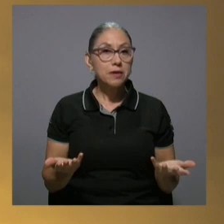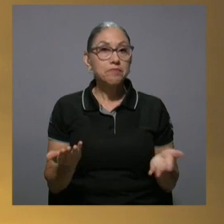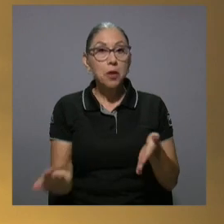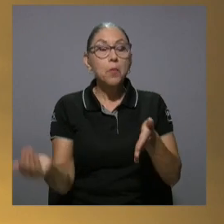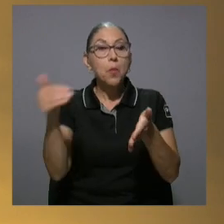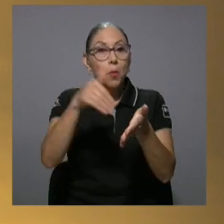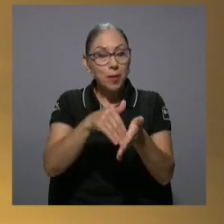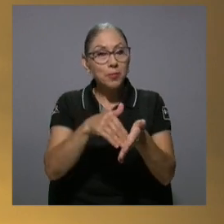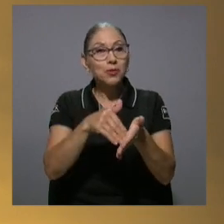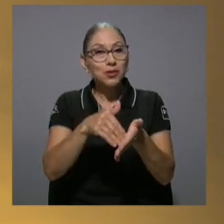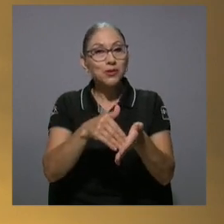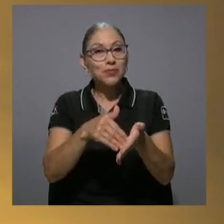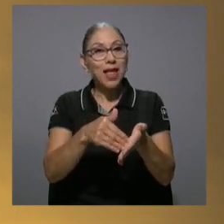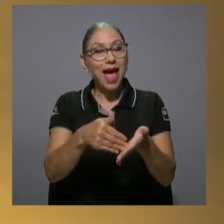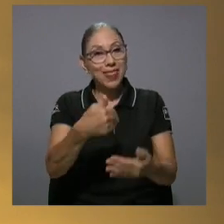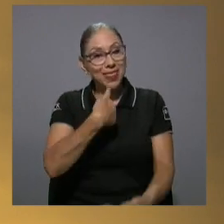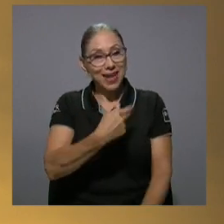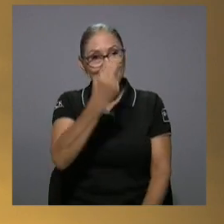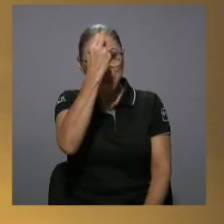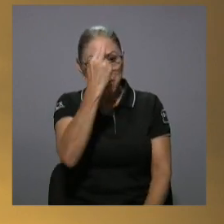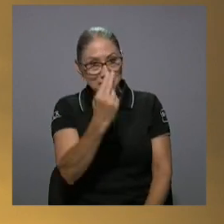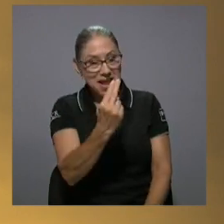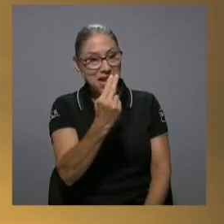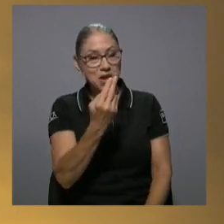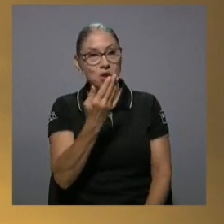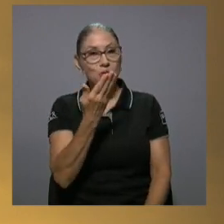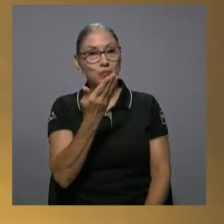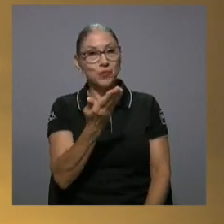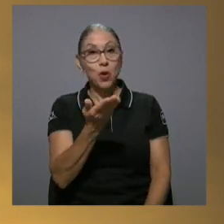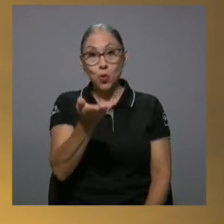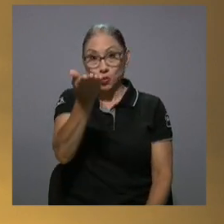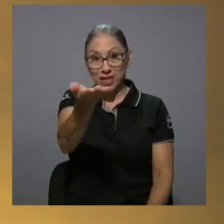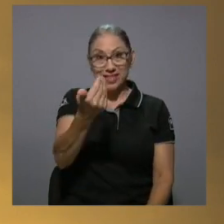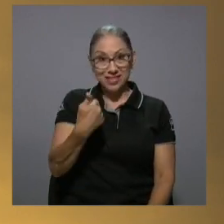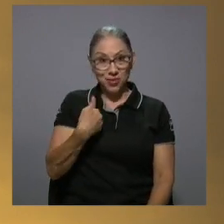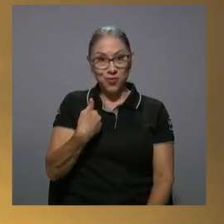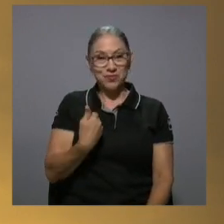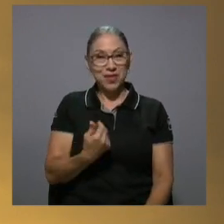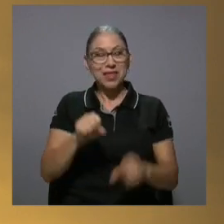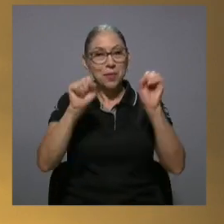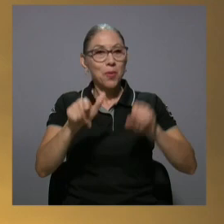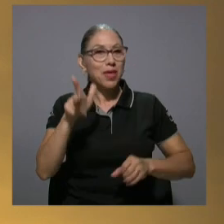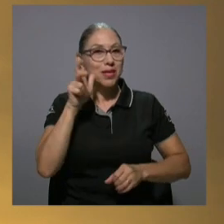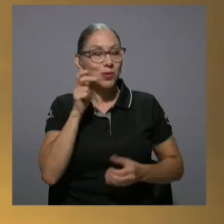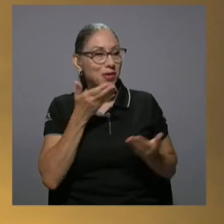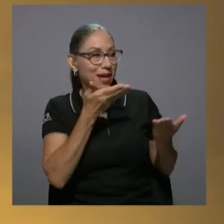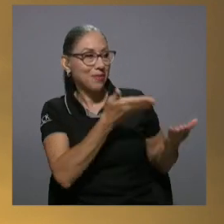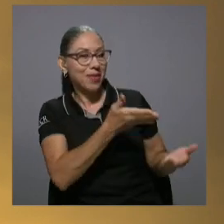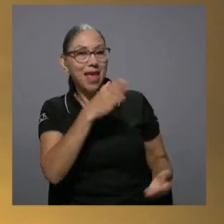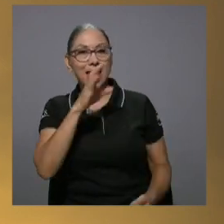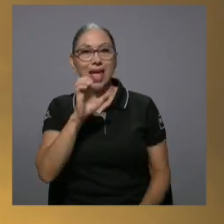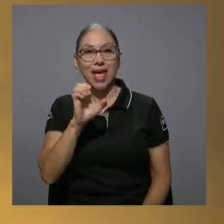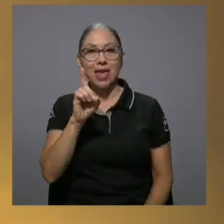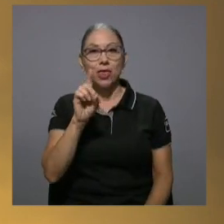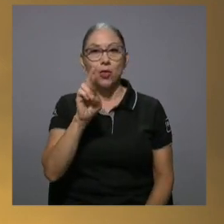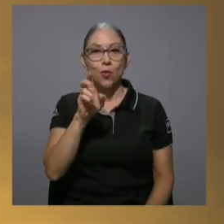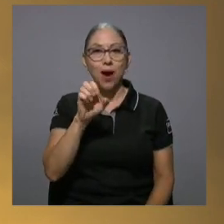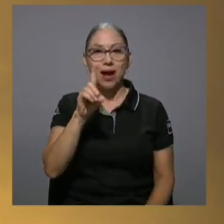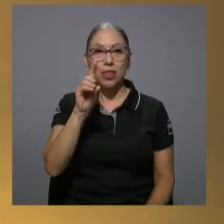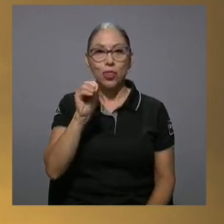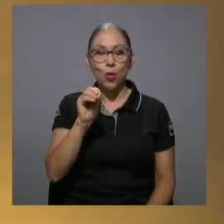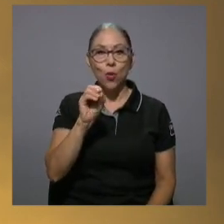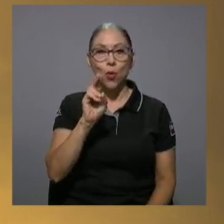Volvemos a tener el privilegio, ustedes y yo, de poder escuchar a don Eduardo Levarri,